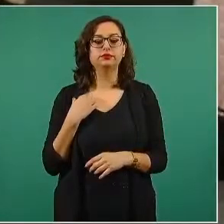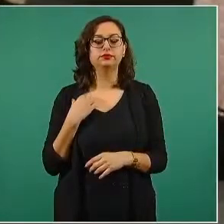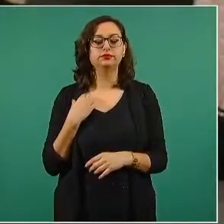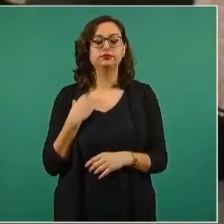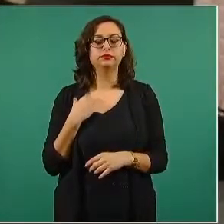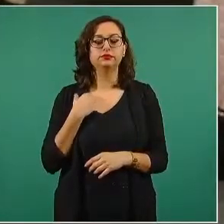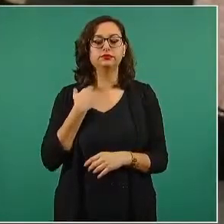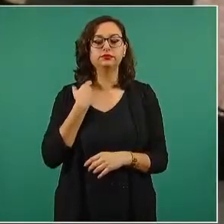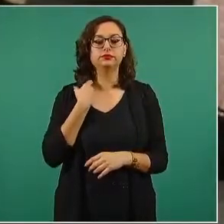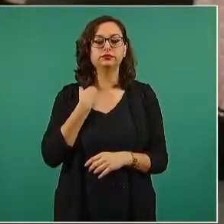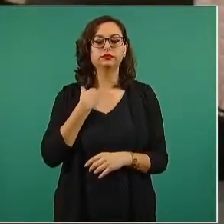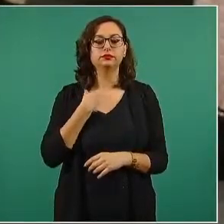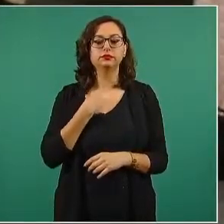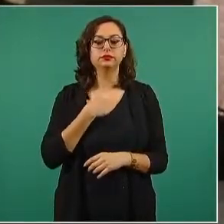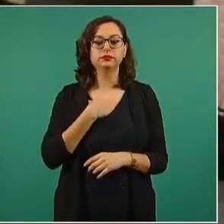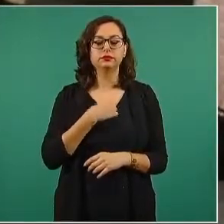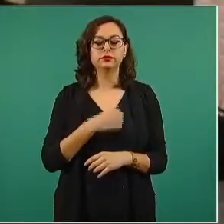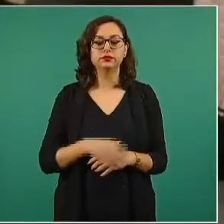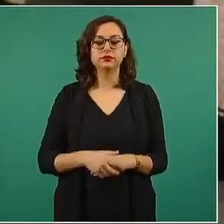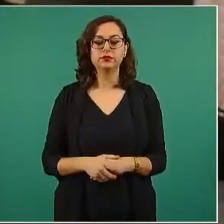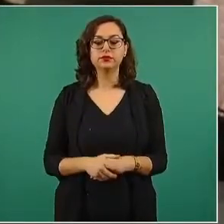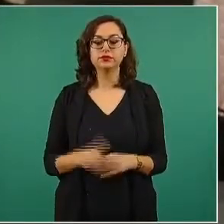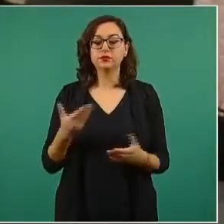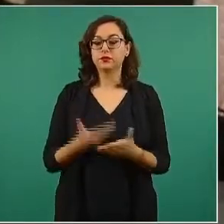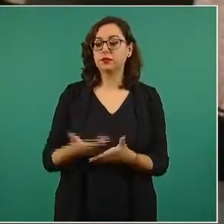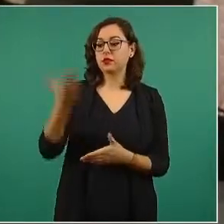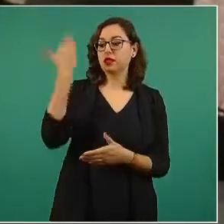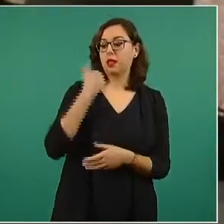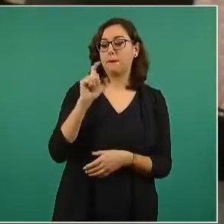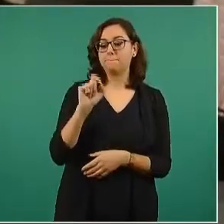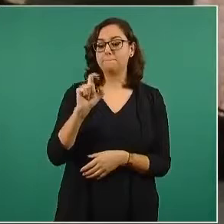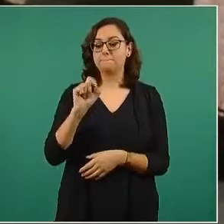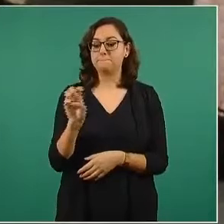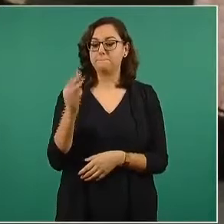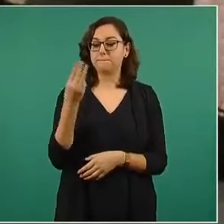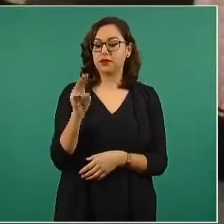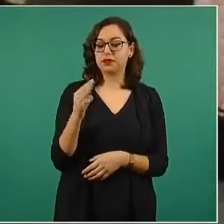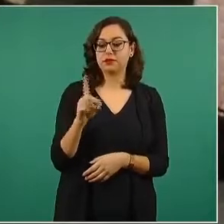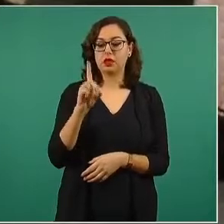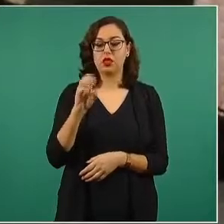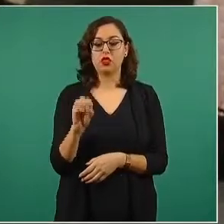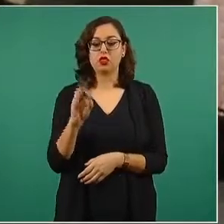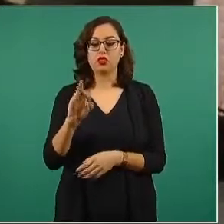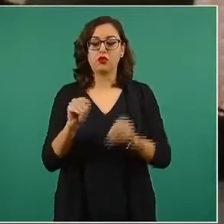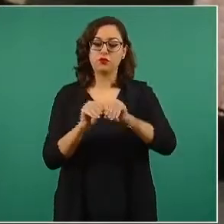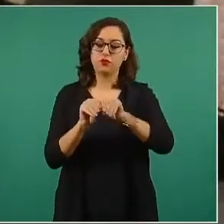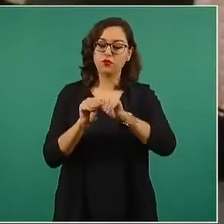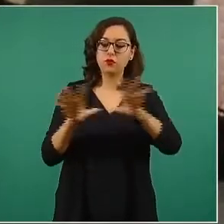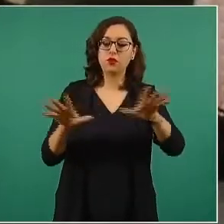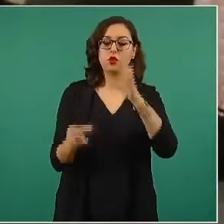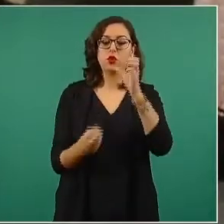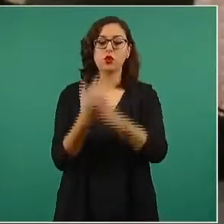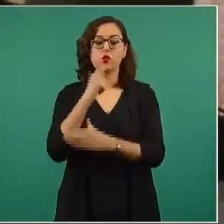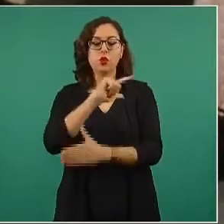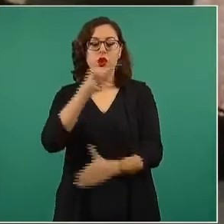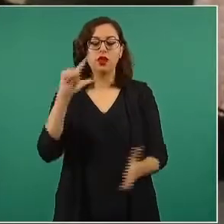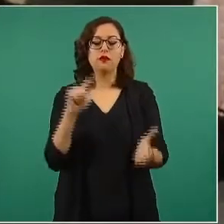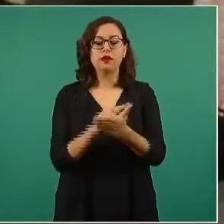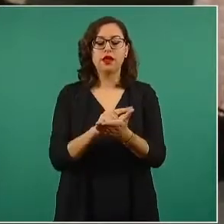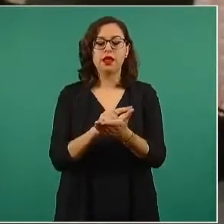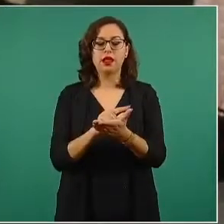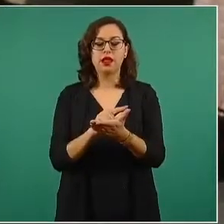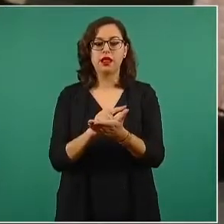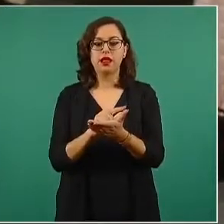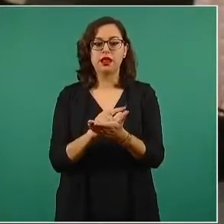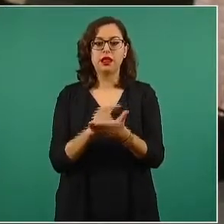de mayo se publicó en el Diario Oficial de la Federación la nueva ley orgánica de la Fiscalía